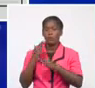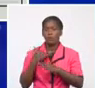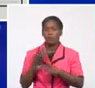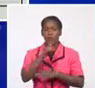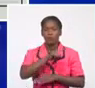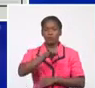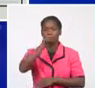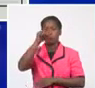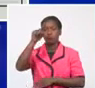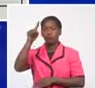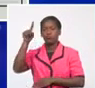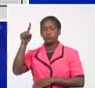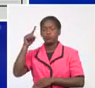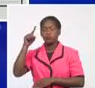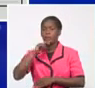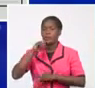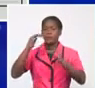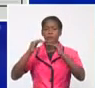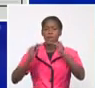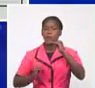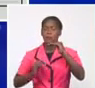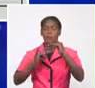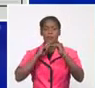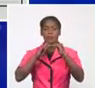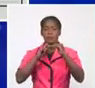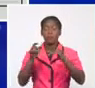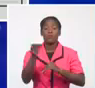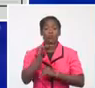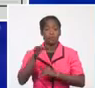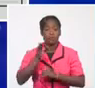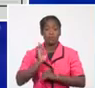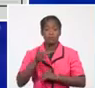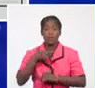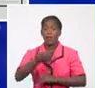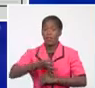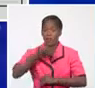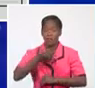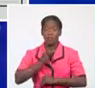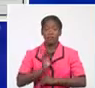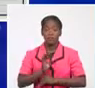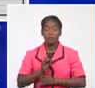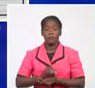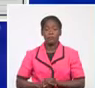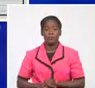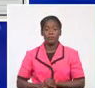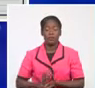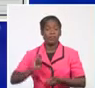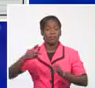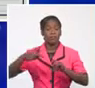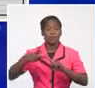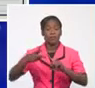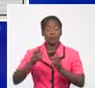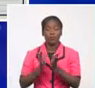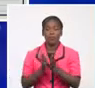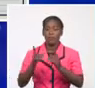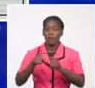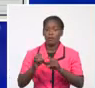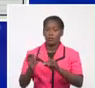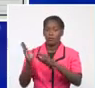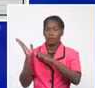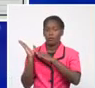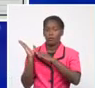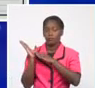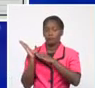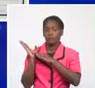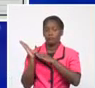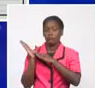una reducción. Los municipios ya los hemos referido. Matanzas, un incremento sostenido del número de